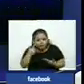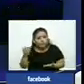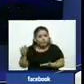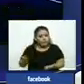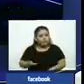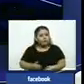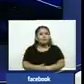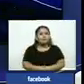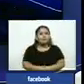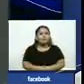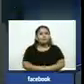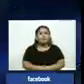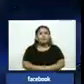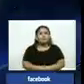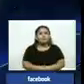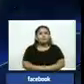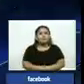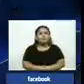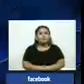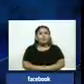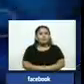bienvenido.